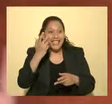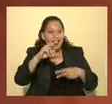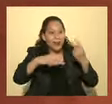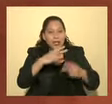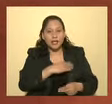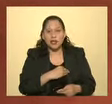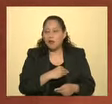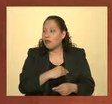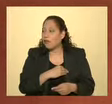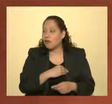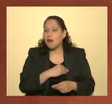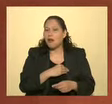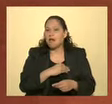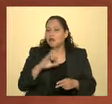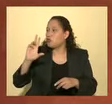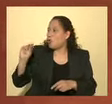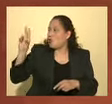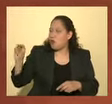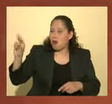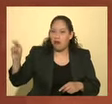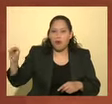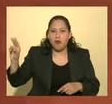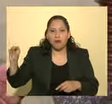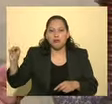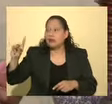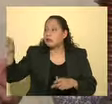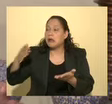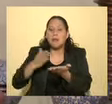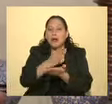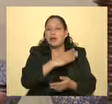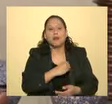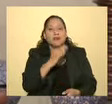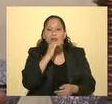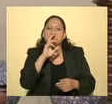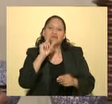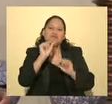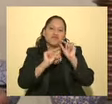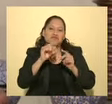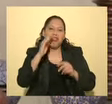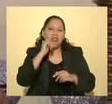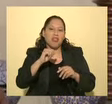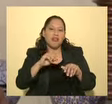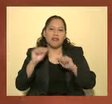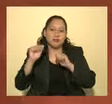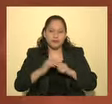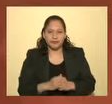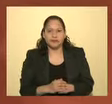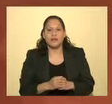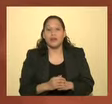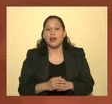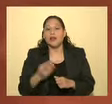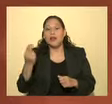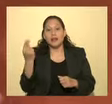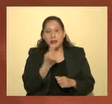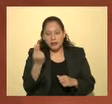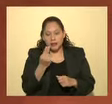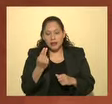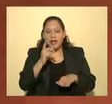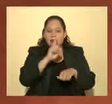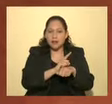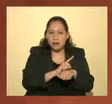no los dejan y terminan olvidándose de los hijos. Entonces, dejar entre semana convivencia. ¿Qué otra recomendación nos puedes dar? Hay que dividirse los